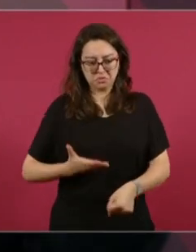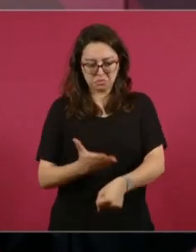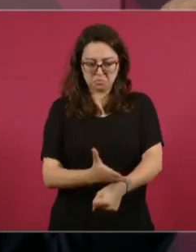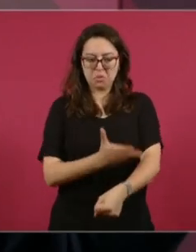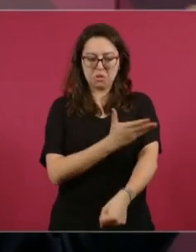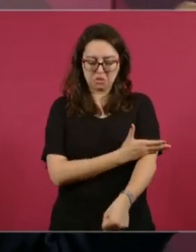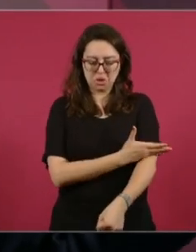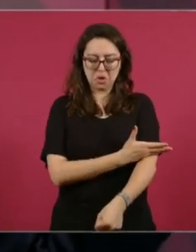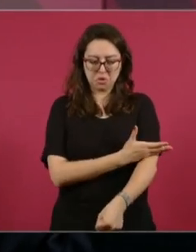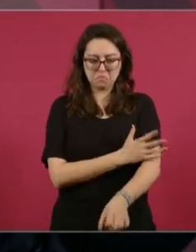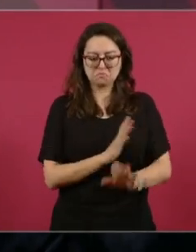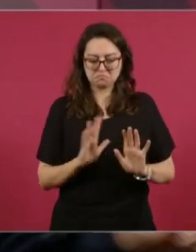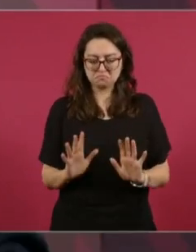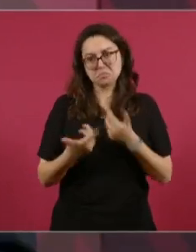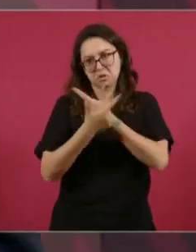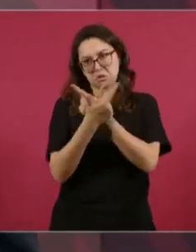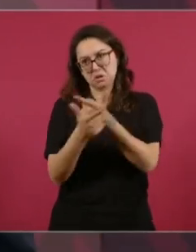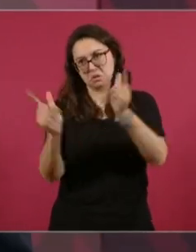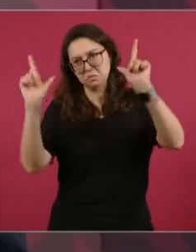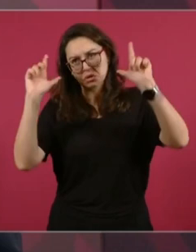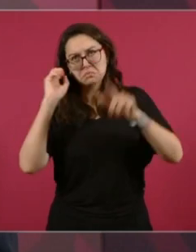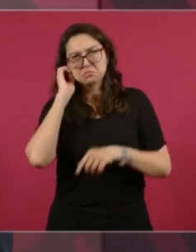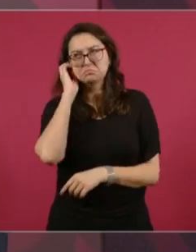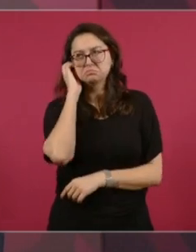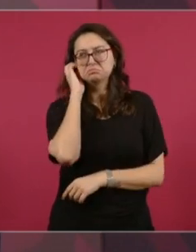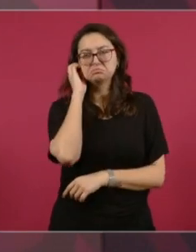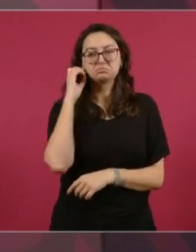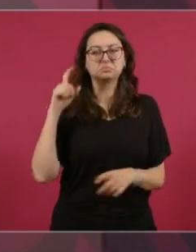porque la nuestra del 18